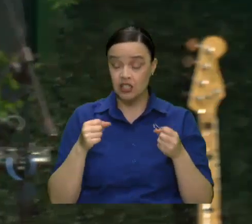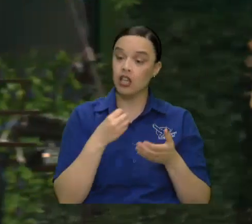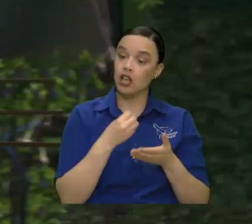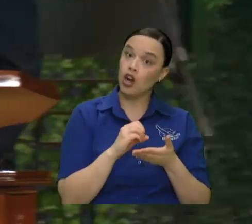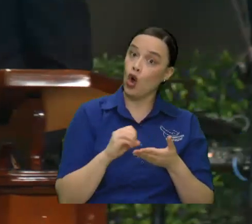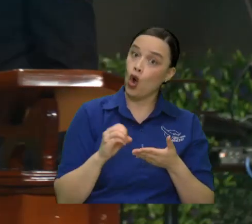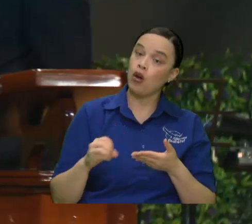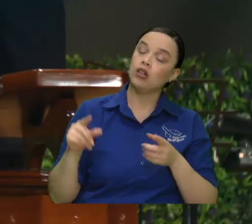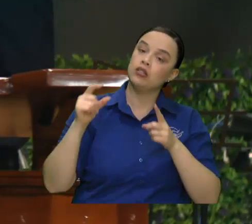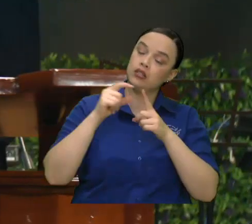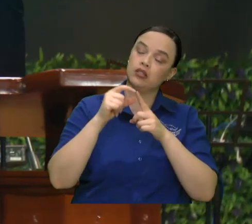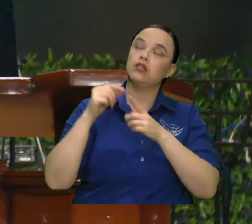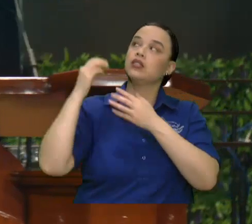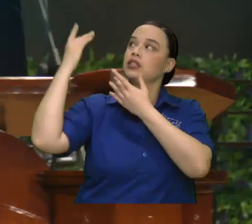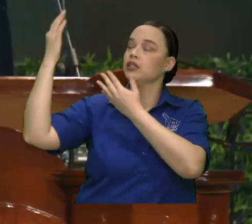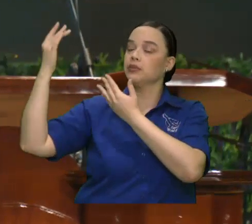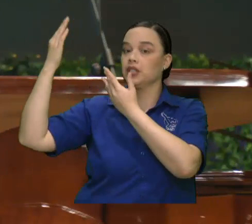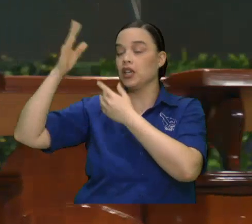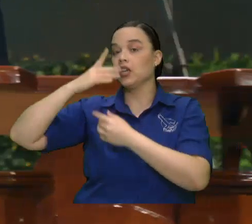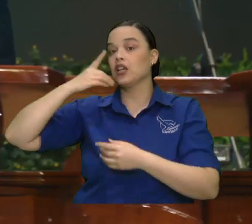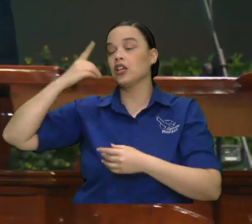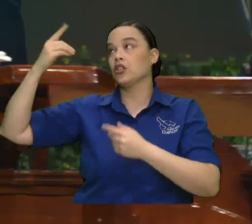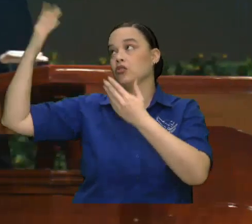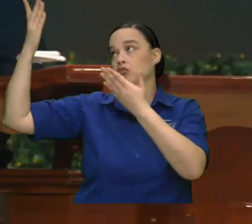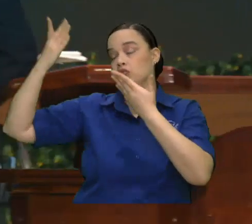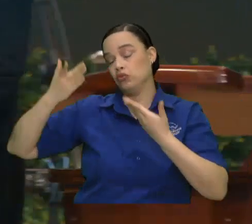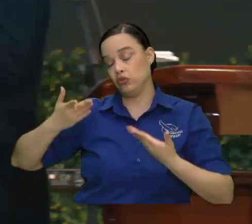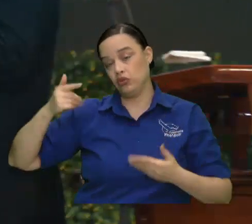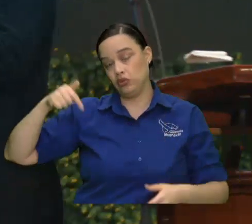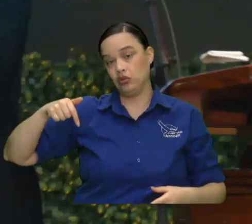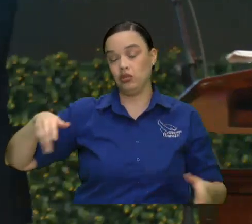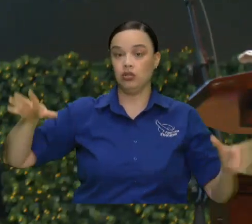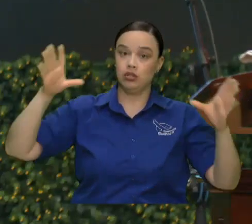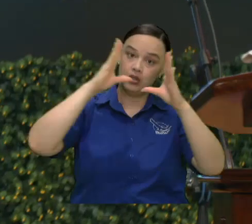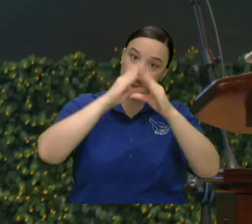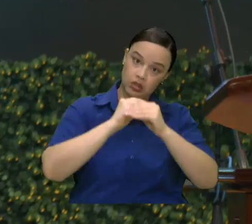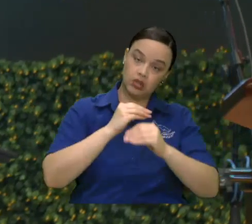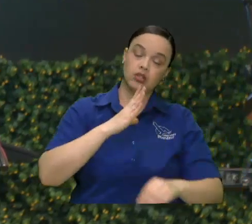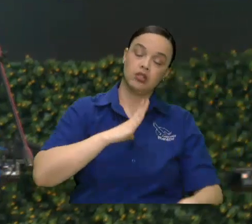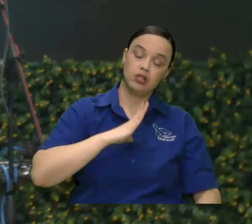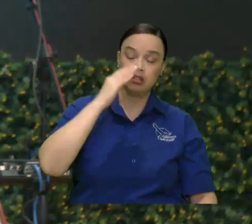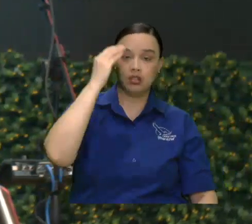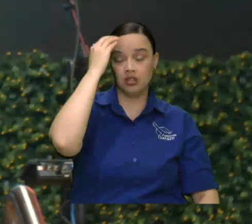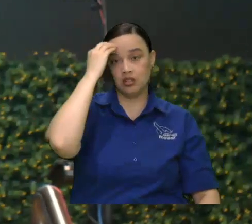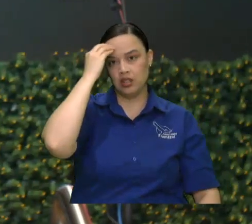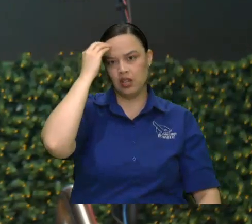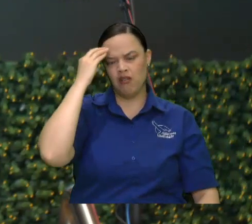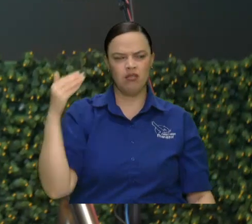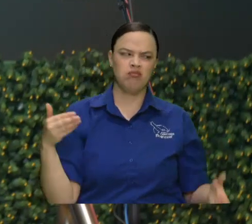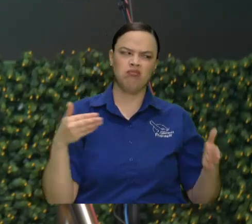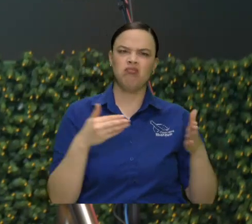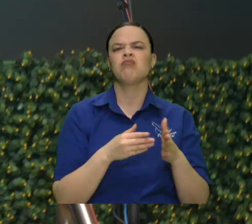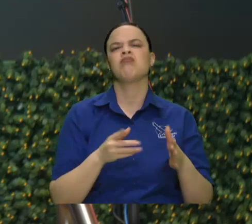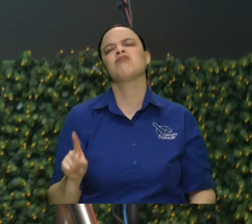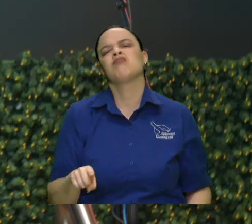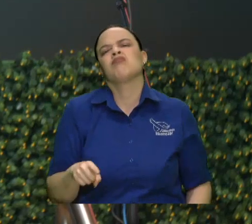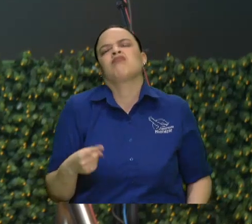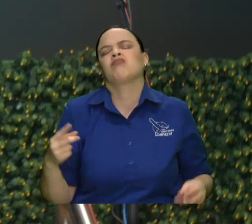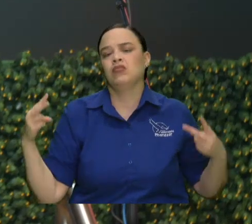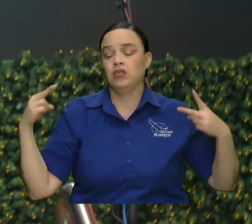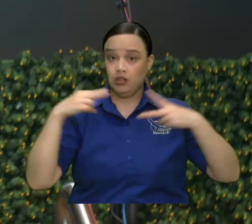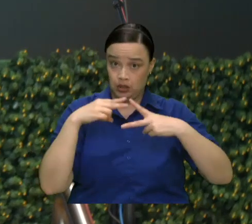esperanza que dios nos trae esta noche tenemos que saber contra aquí estamos peleando y saber